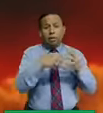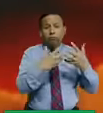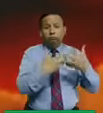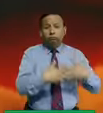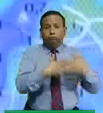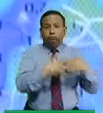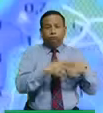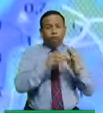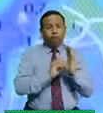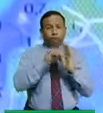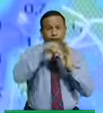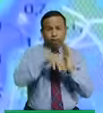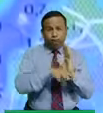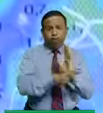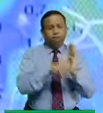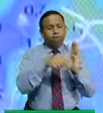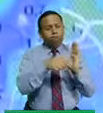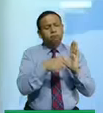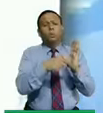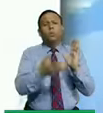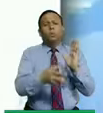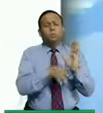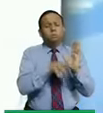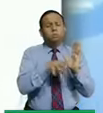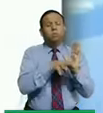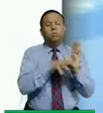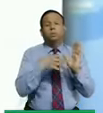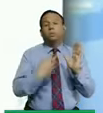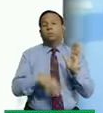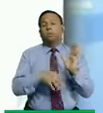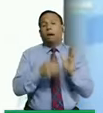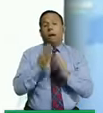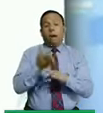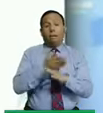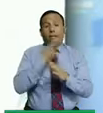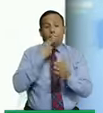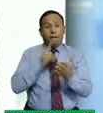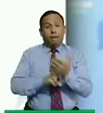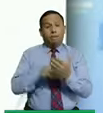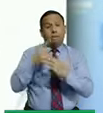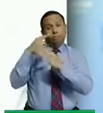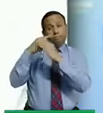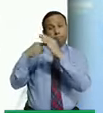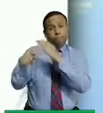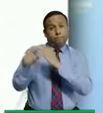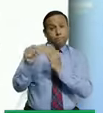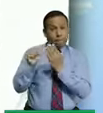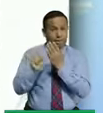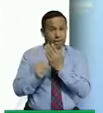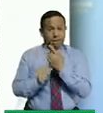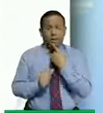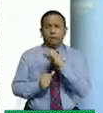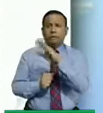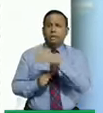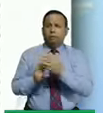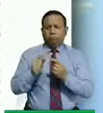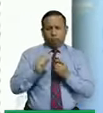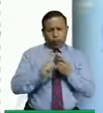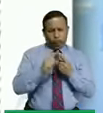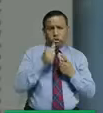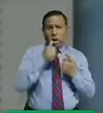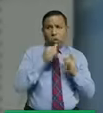un 45% de su capacidad. Pero el oficio enviado al ministerio expone otras razones que ponen en apuros al sistema